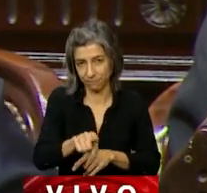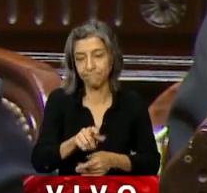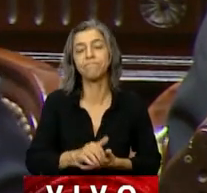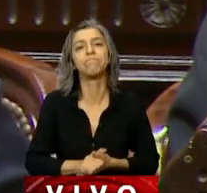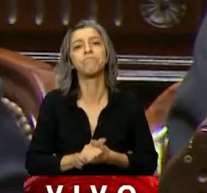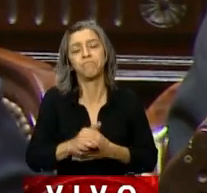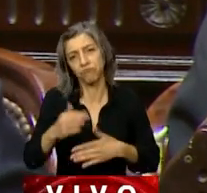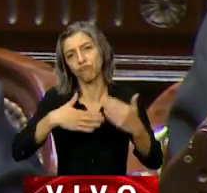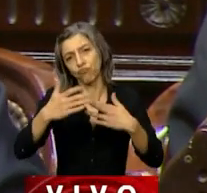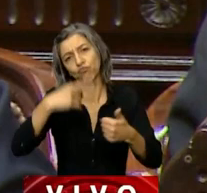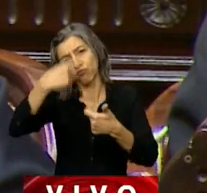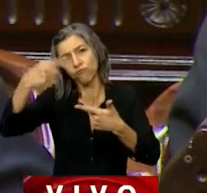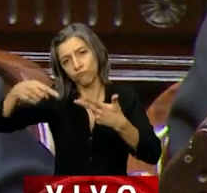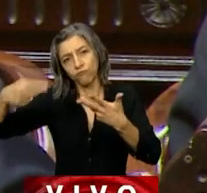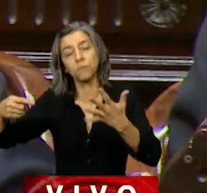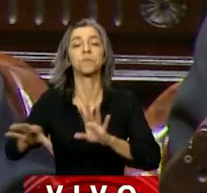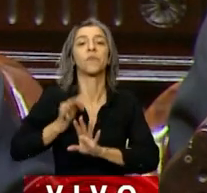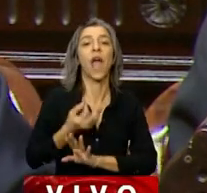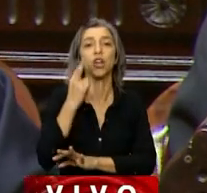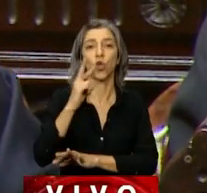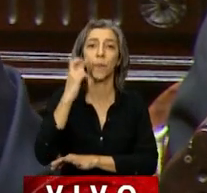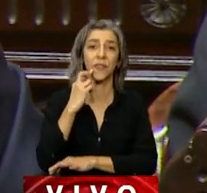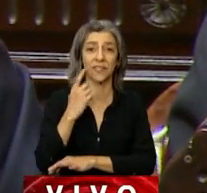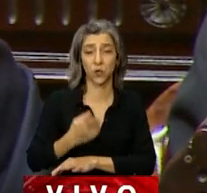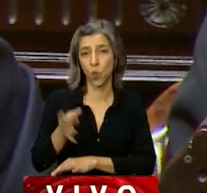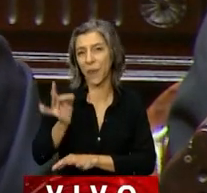A partir de diciembre del 2019,